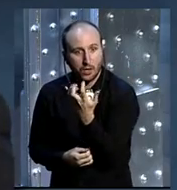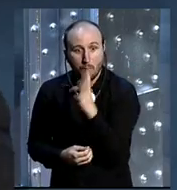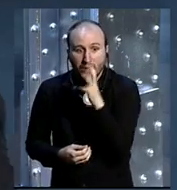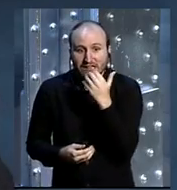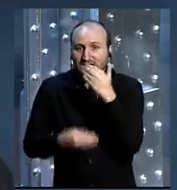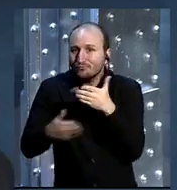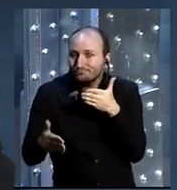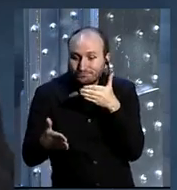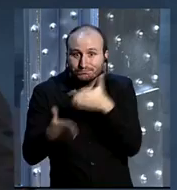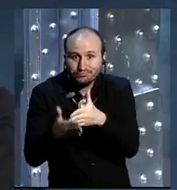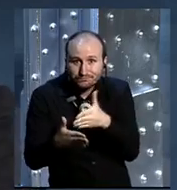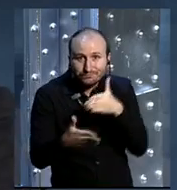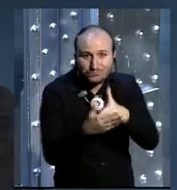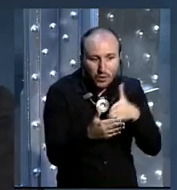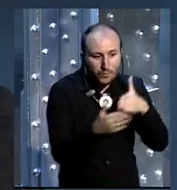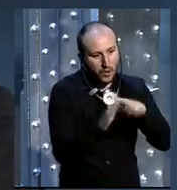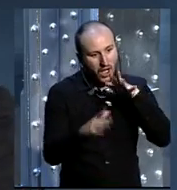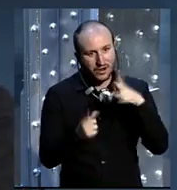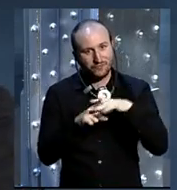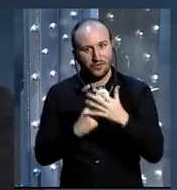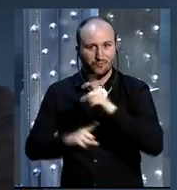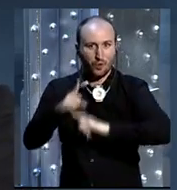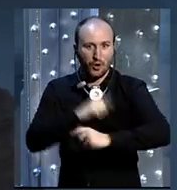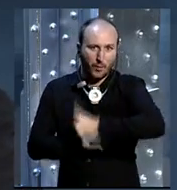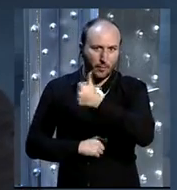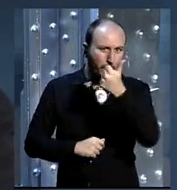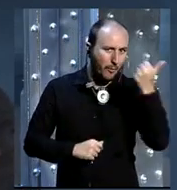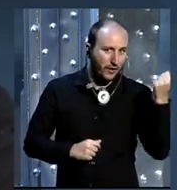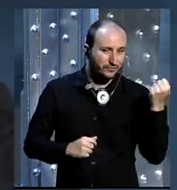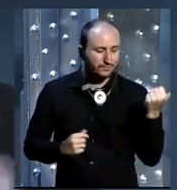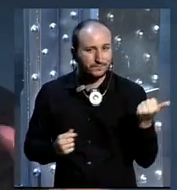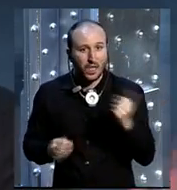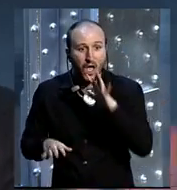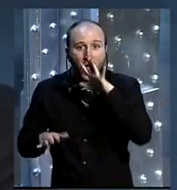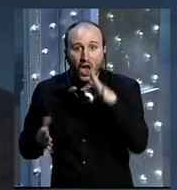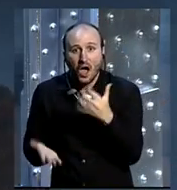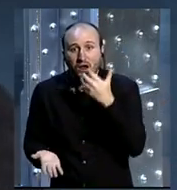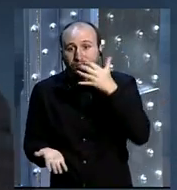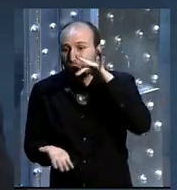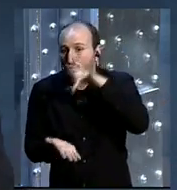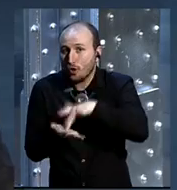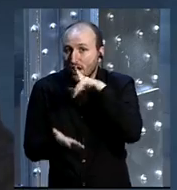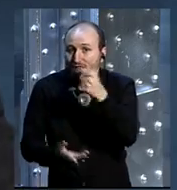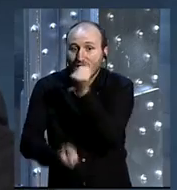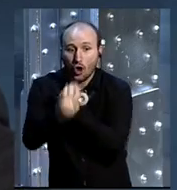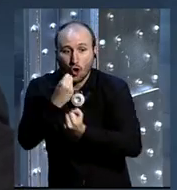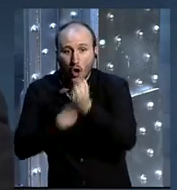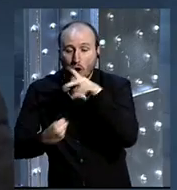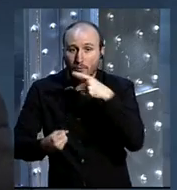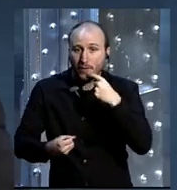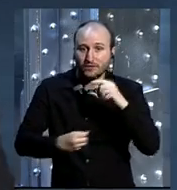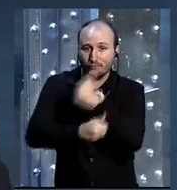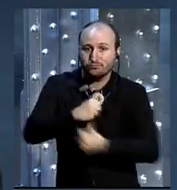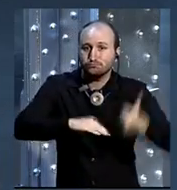obstáculos estaríamos en una situación muchísimo más difícil. En cuanto a cuantificar los beneficios de esta economía cuyo motor son los datos,